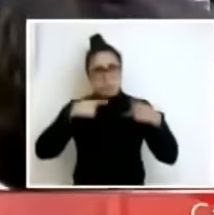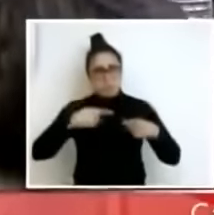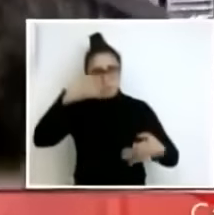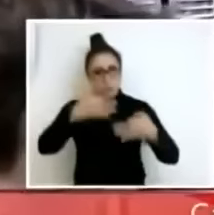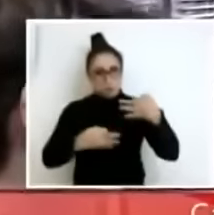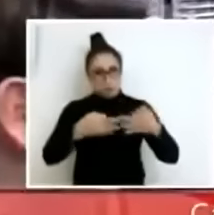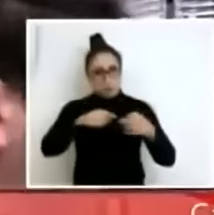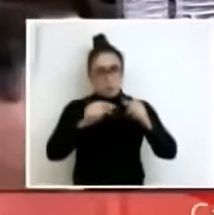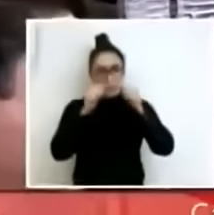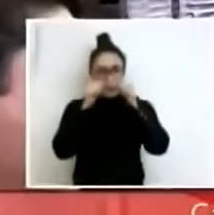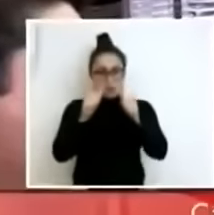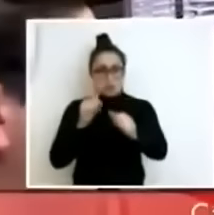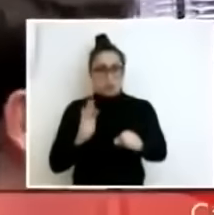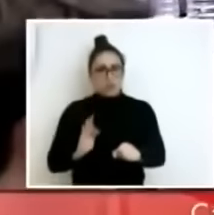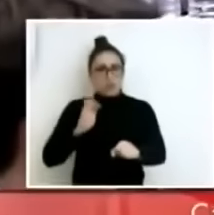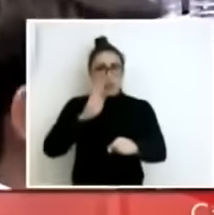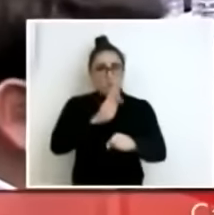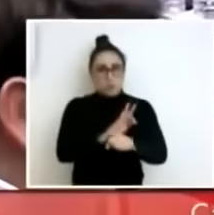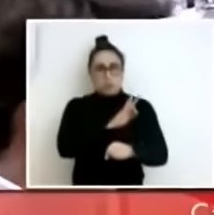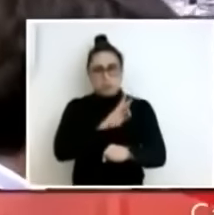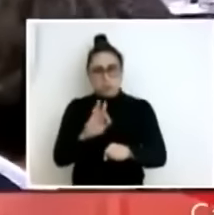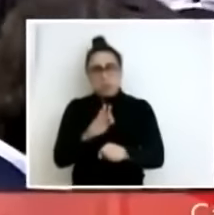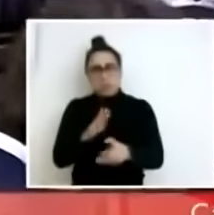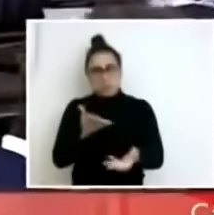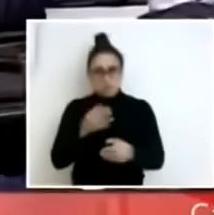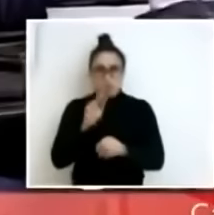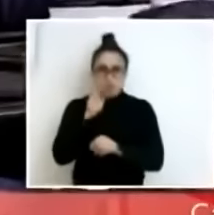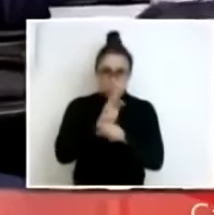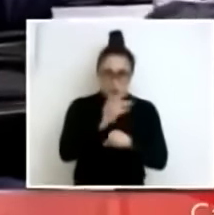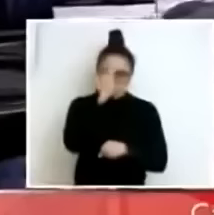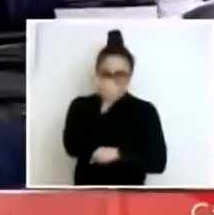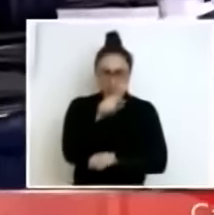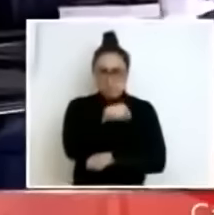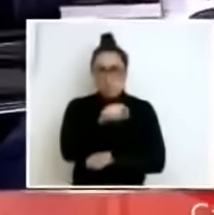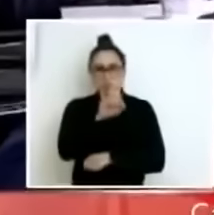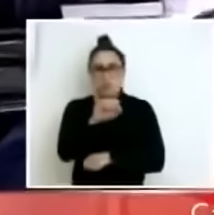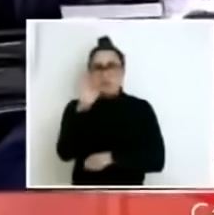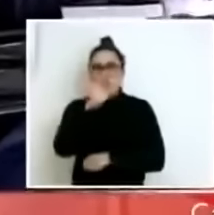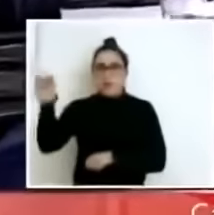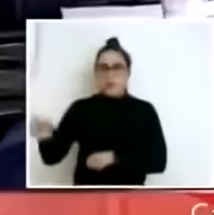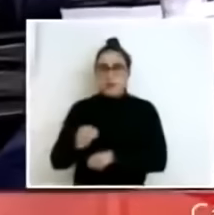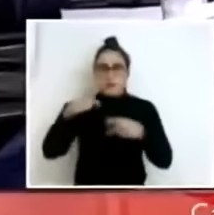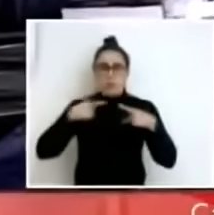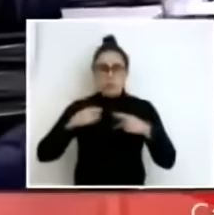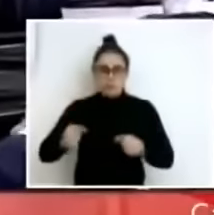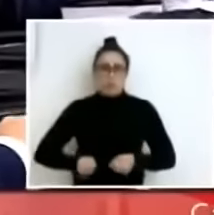escuche lo ampare y defienda contra el fuerte y el arbitrario